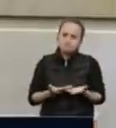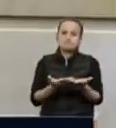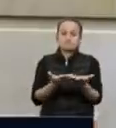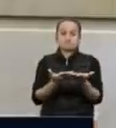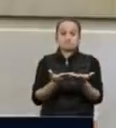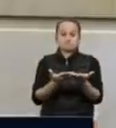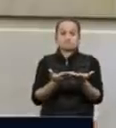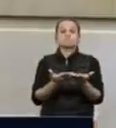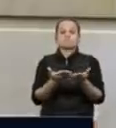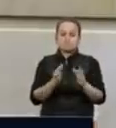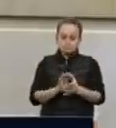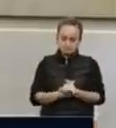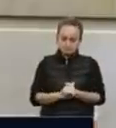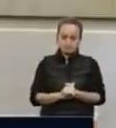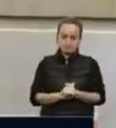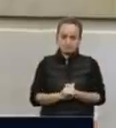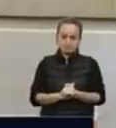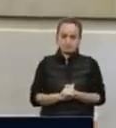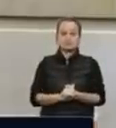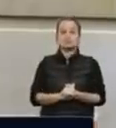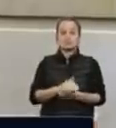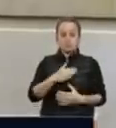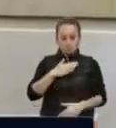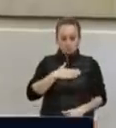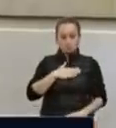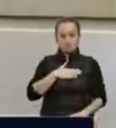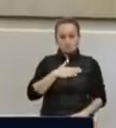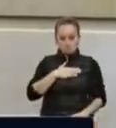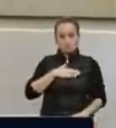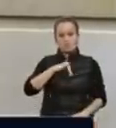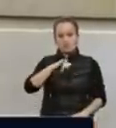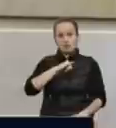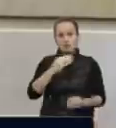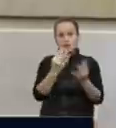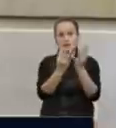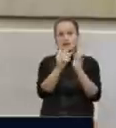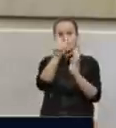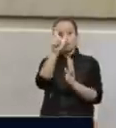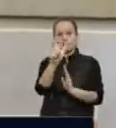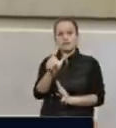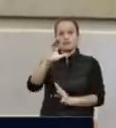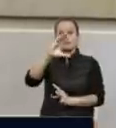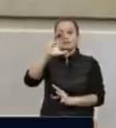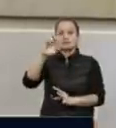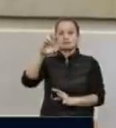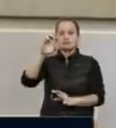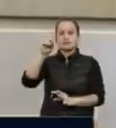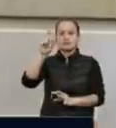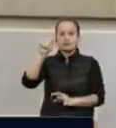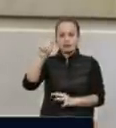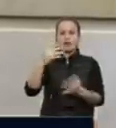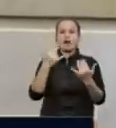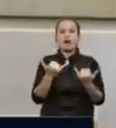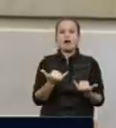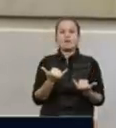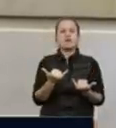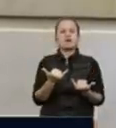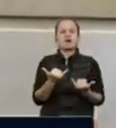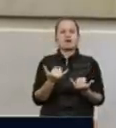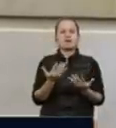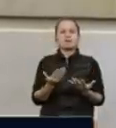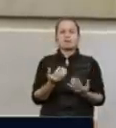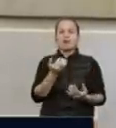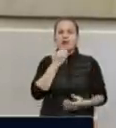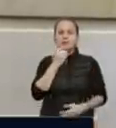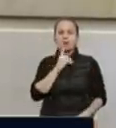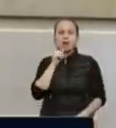porque sabemos también, y me identifico plenamente con el senador Cepeda, aquí no vamos a venir a